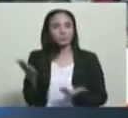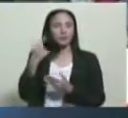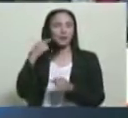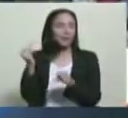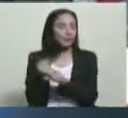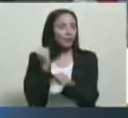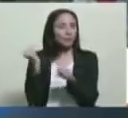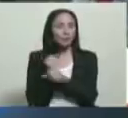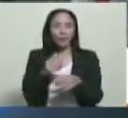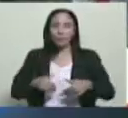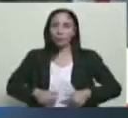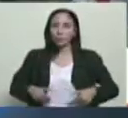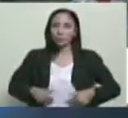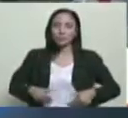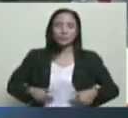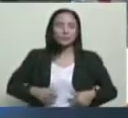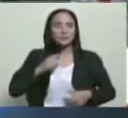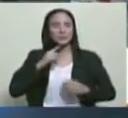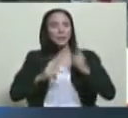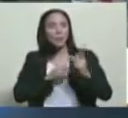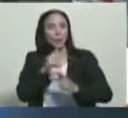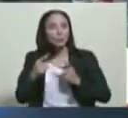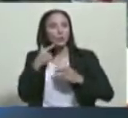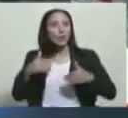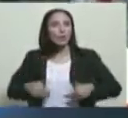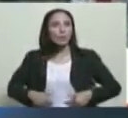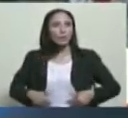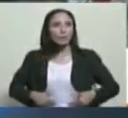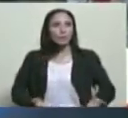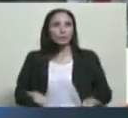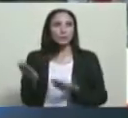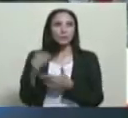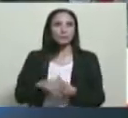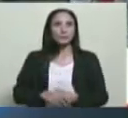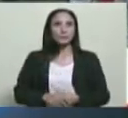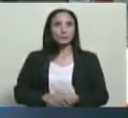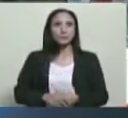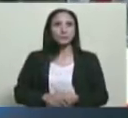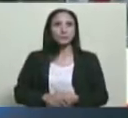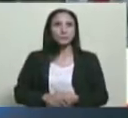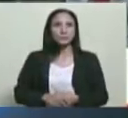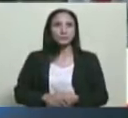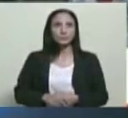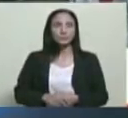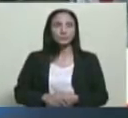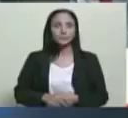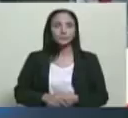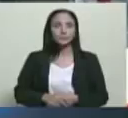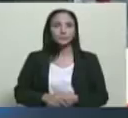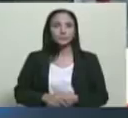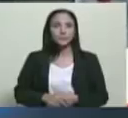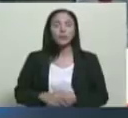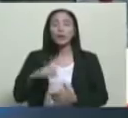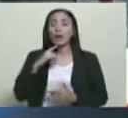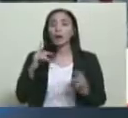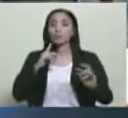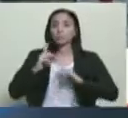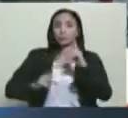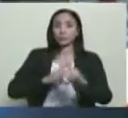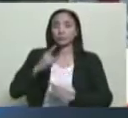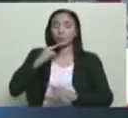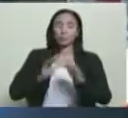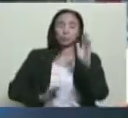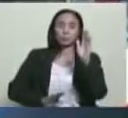los campesinos, los productores. Vamos a establecer un gran centro de producción